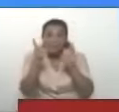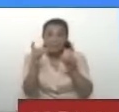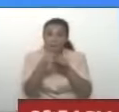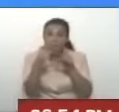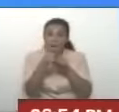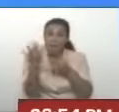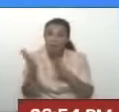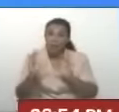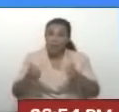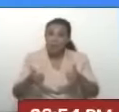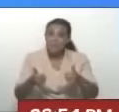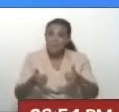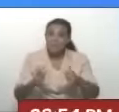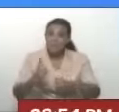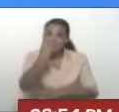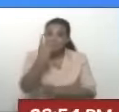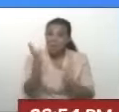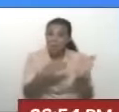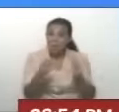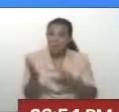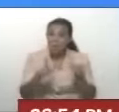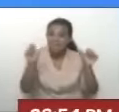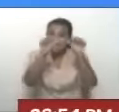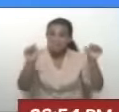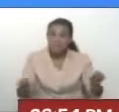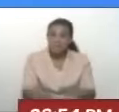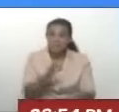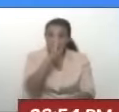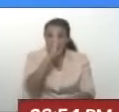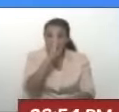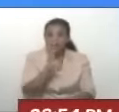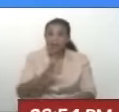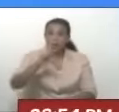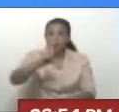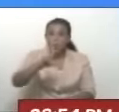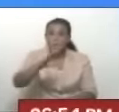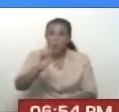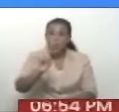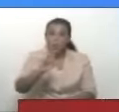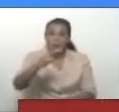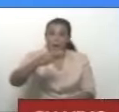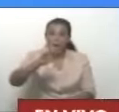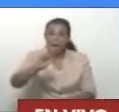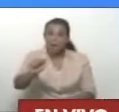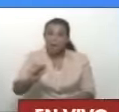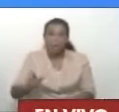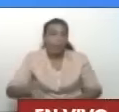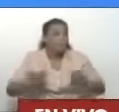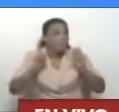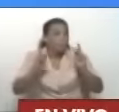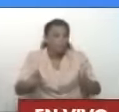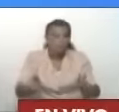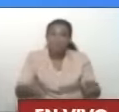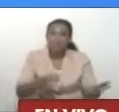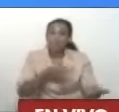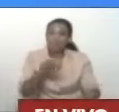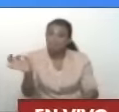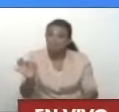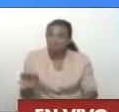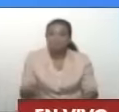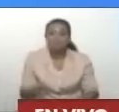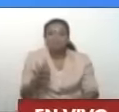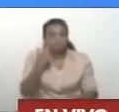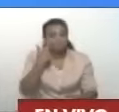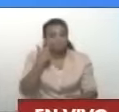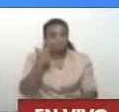Pendiente. Arranca el 1 de marzo el sistema Lucas, que te va, mira, a abrir oportunidades que te quedas